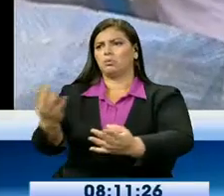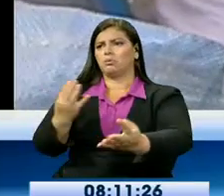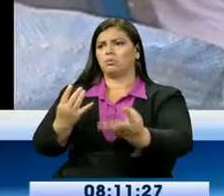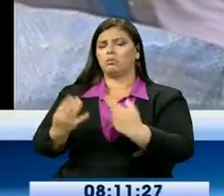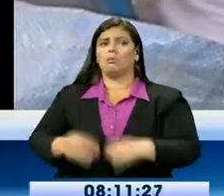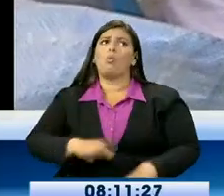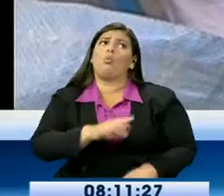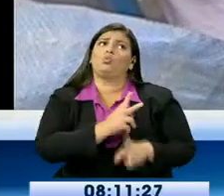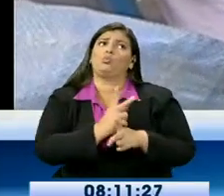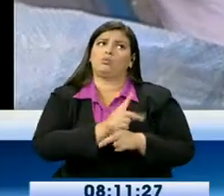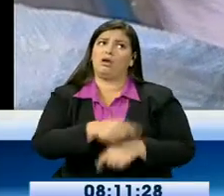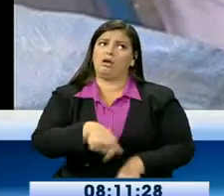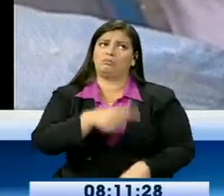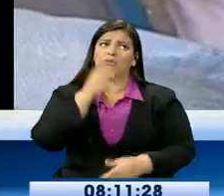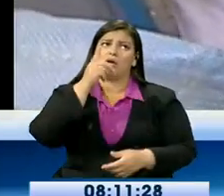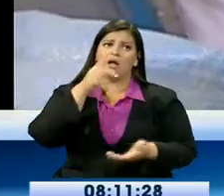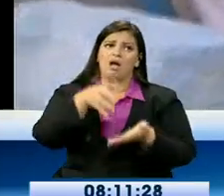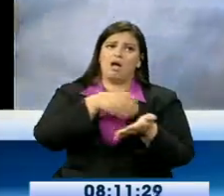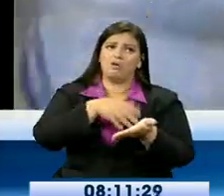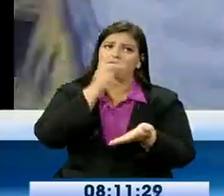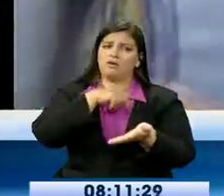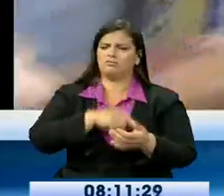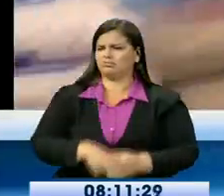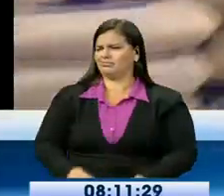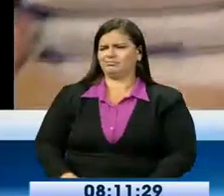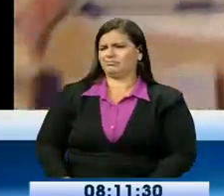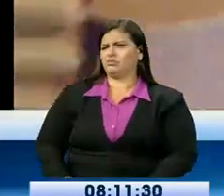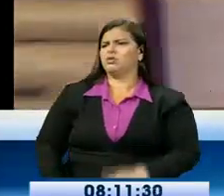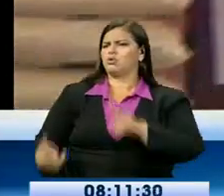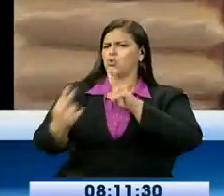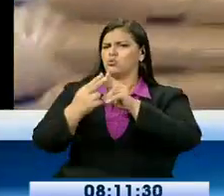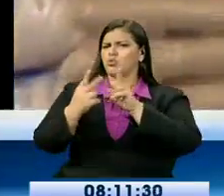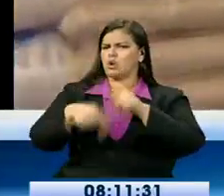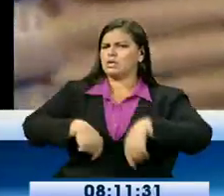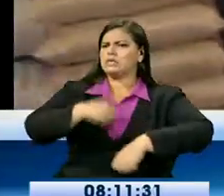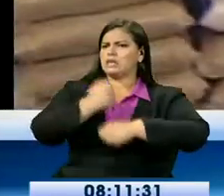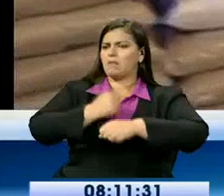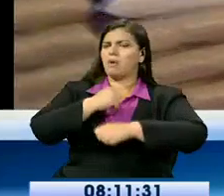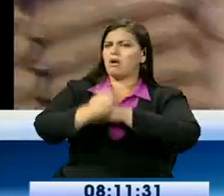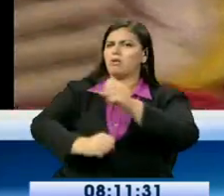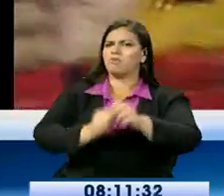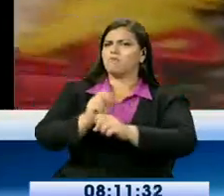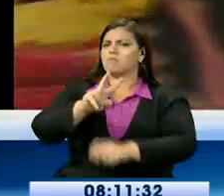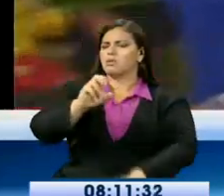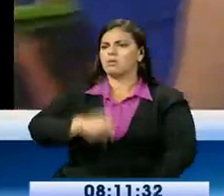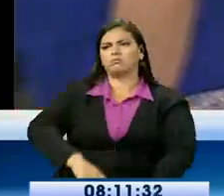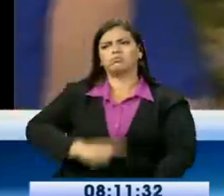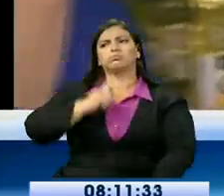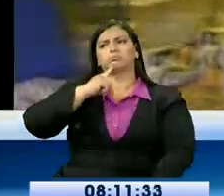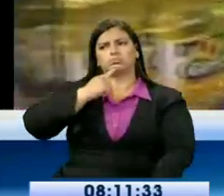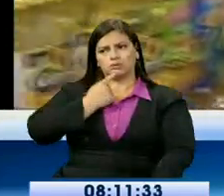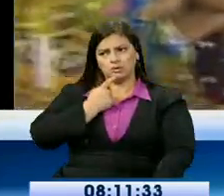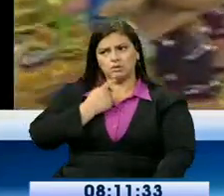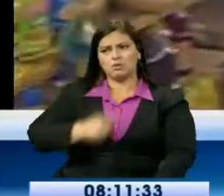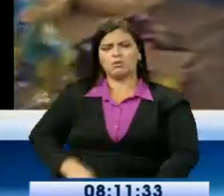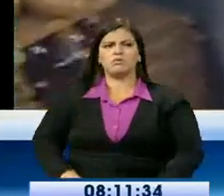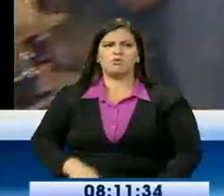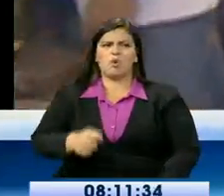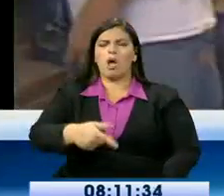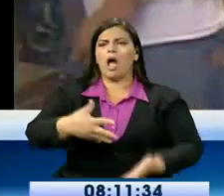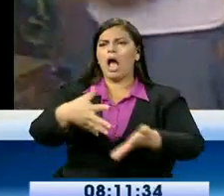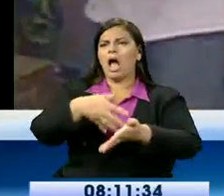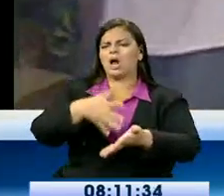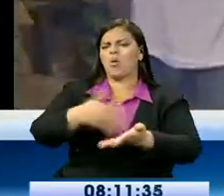nosotros nos conoce que somos serios, ya somos 20 años que trabajamos aquí y no vendemos cualquier calidad de arroz